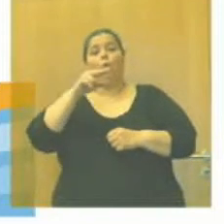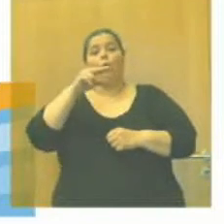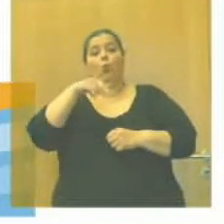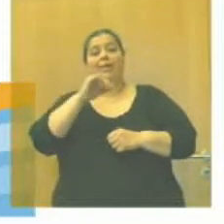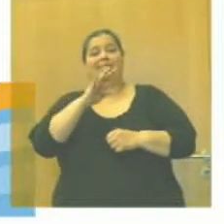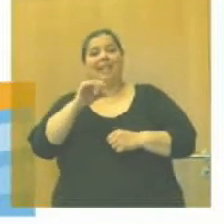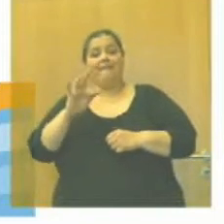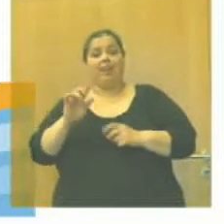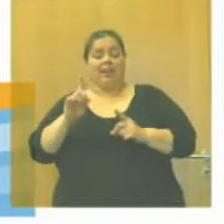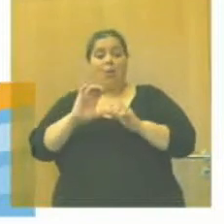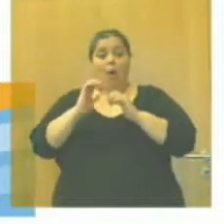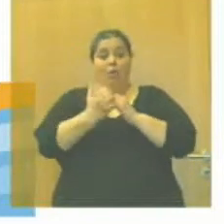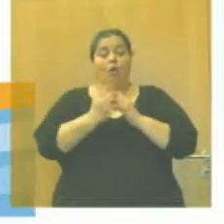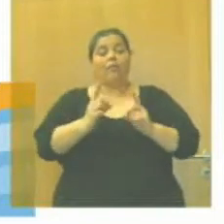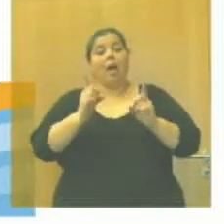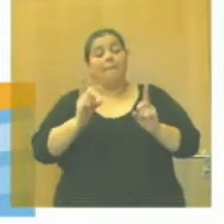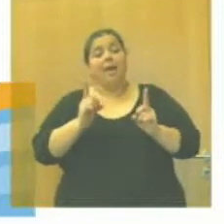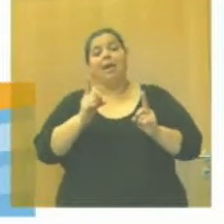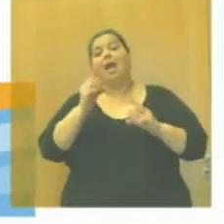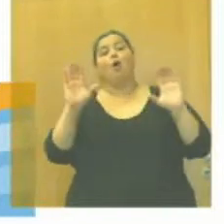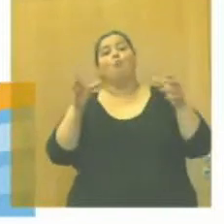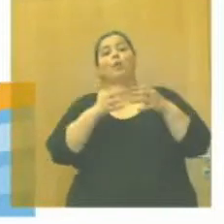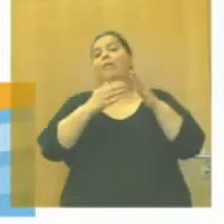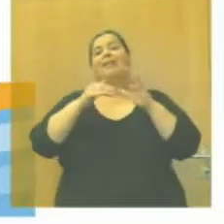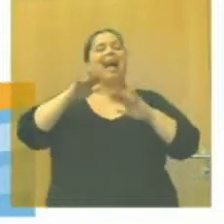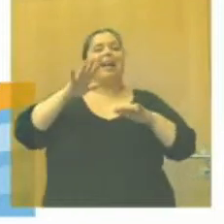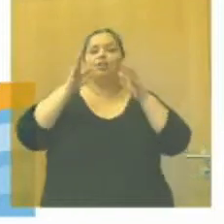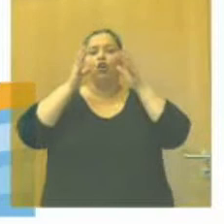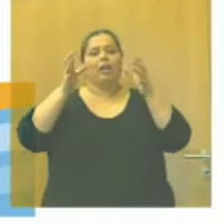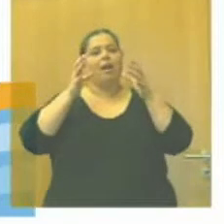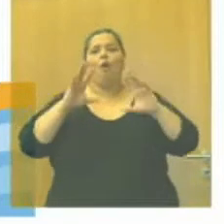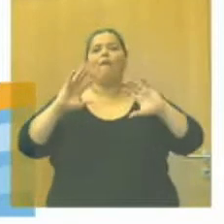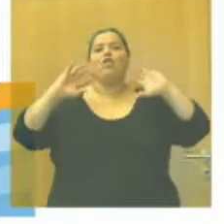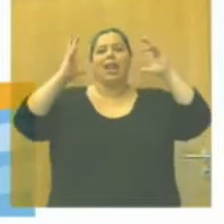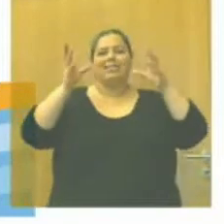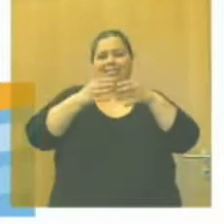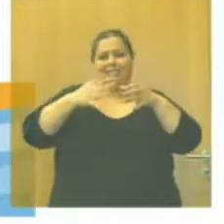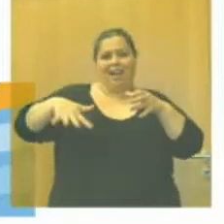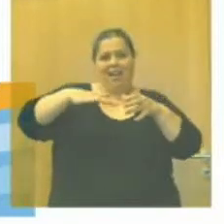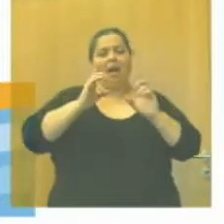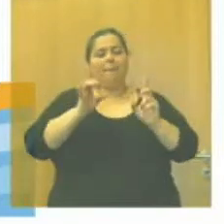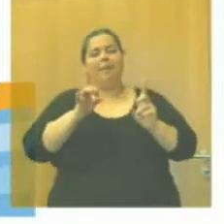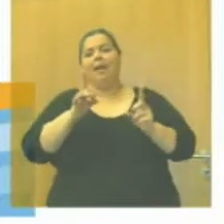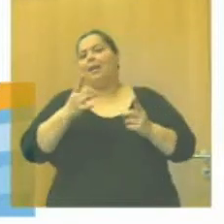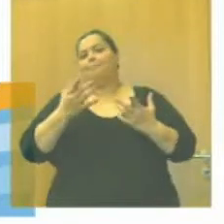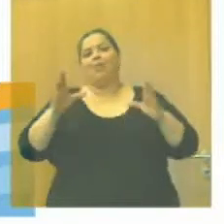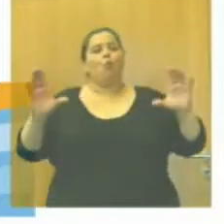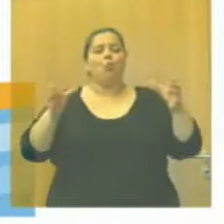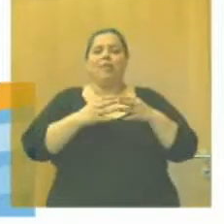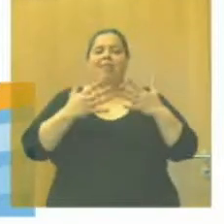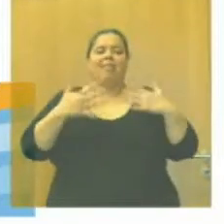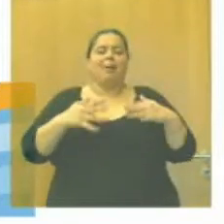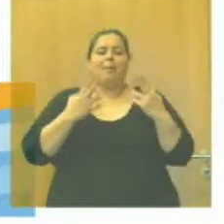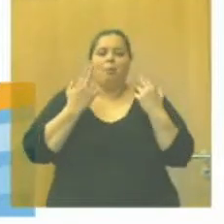Ecuador, en comunidades de alto riesgo por violencia comunitaria y comunidades de alta vulnerabilidad como